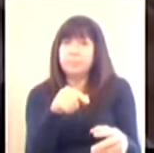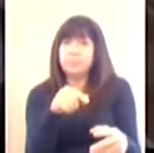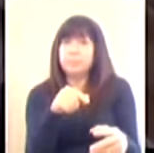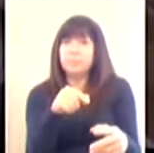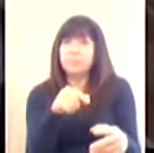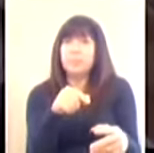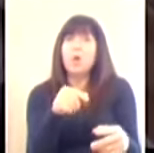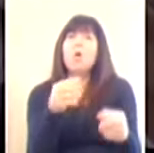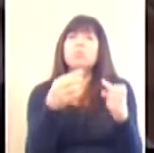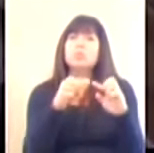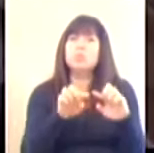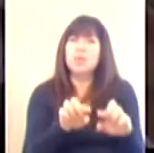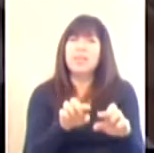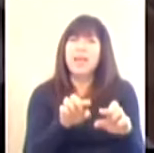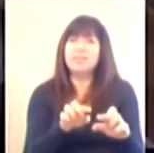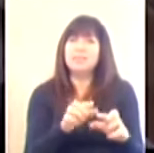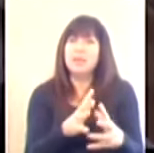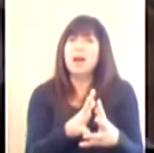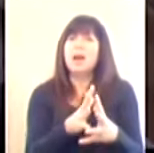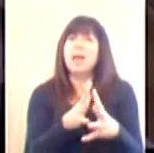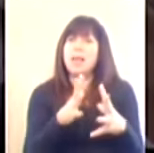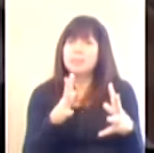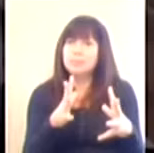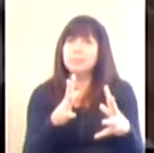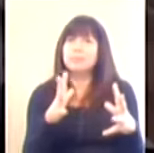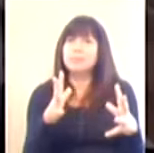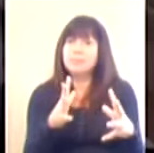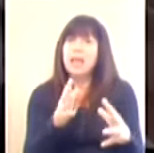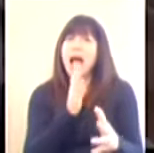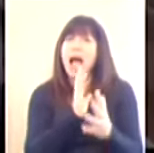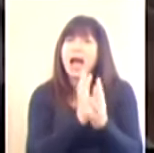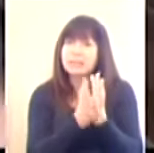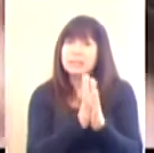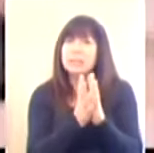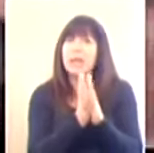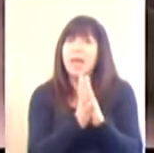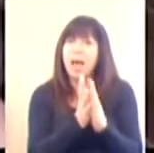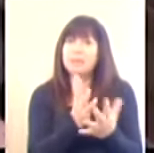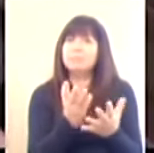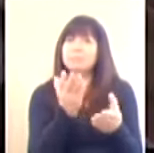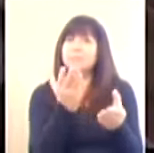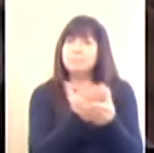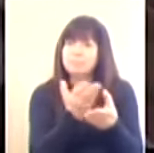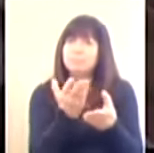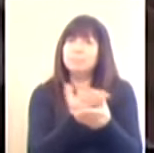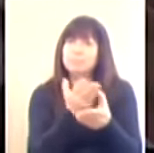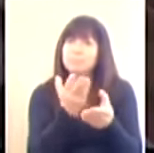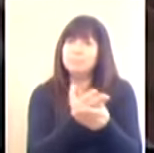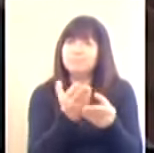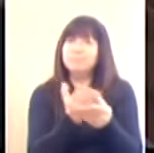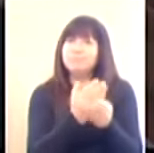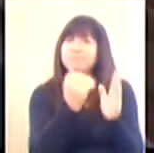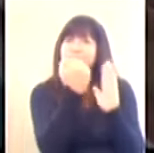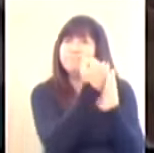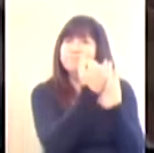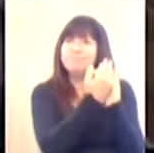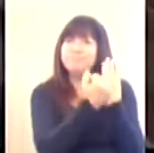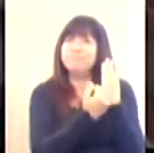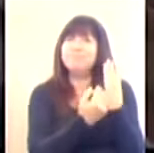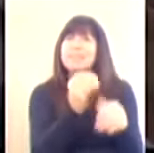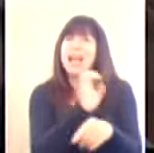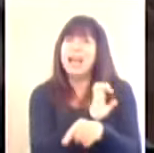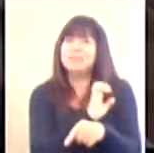de las oportunidades más concretas de más bien acelerar cosas, porque está en este momento la energía ahí y